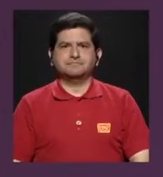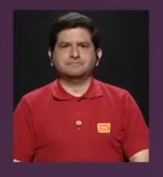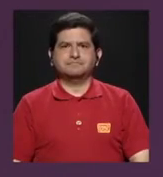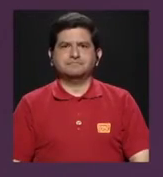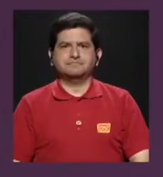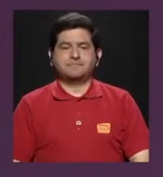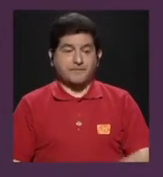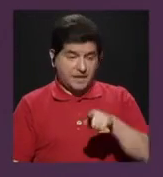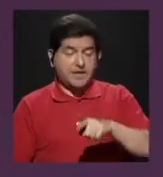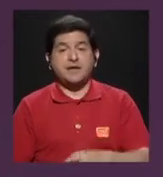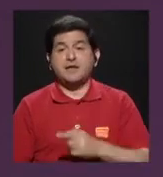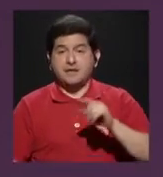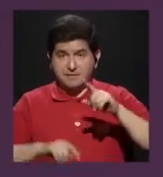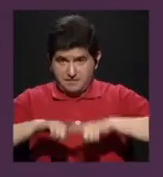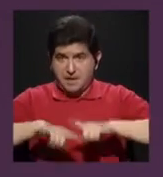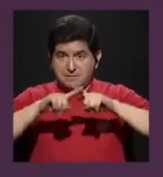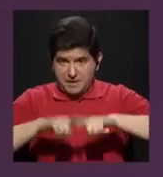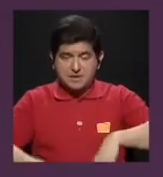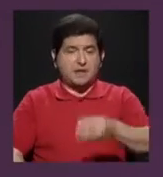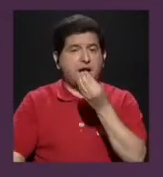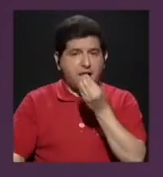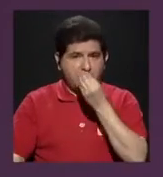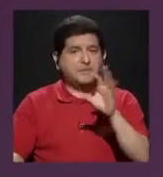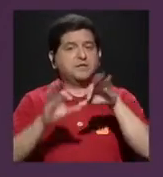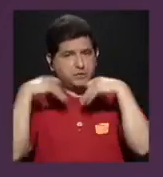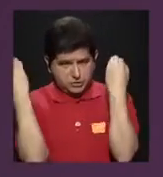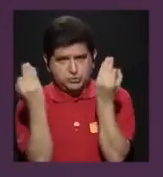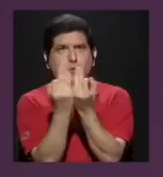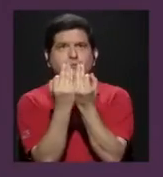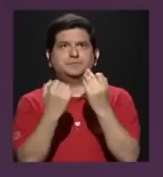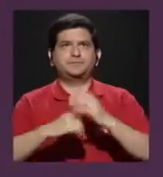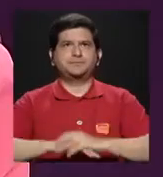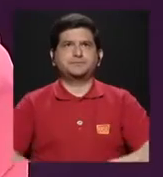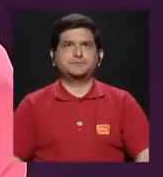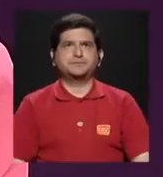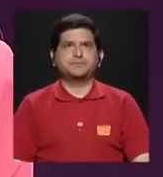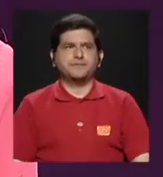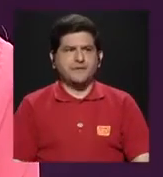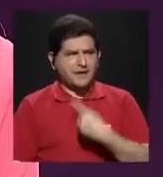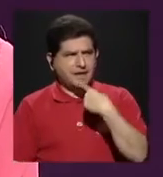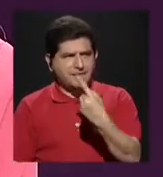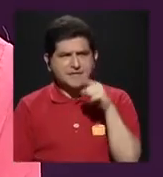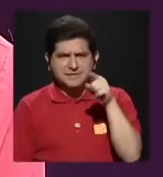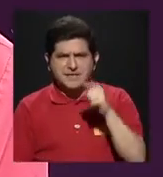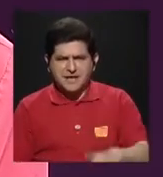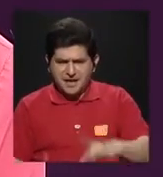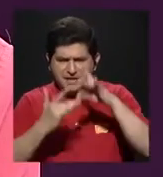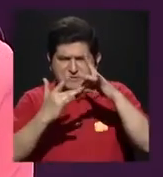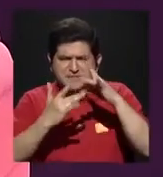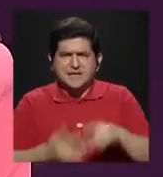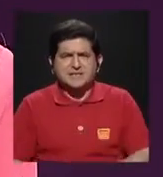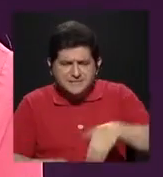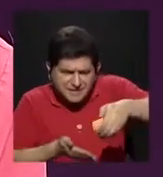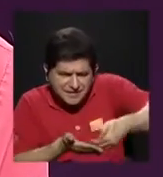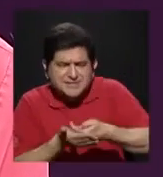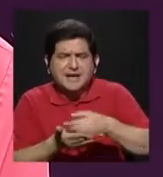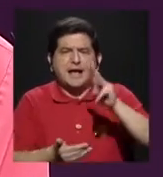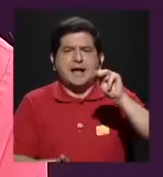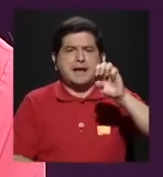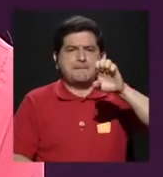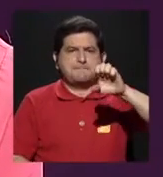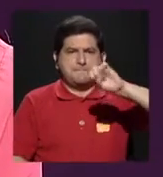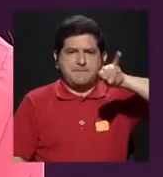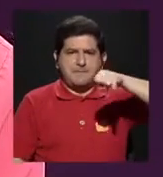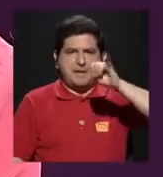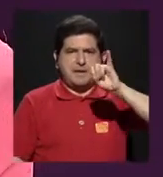es el sustento, ¿verdad?, de nuestra familia, es con lo que llamamos el sustento de nuestra familia. Dice que Araceli es especializada en extraer mejillón y